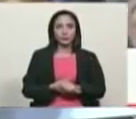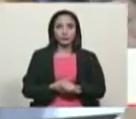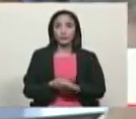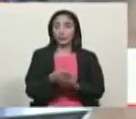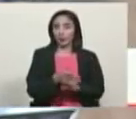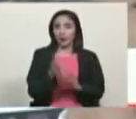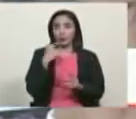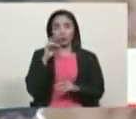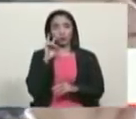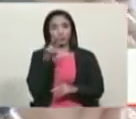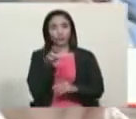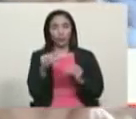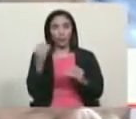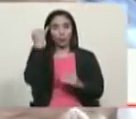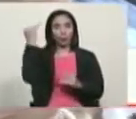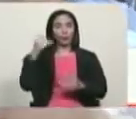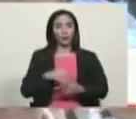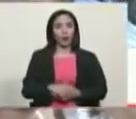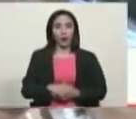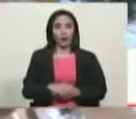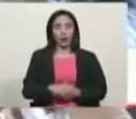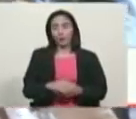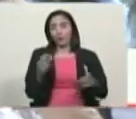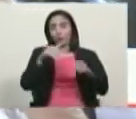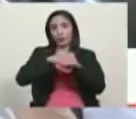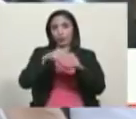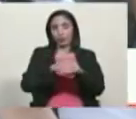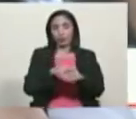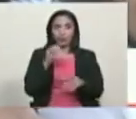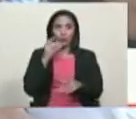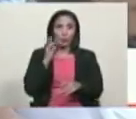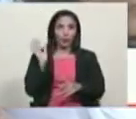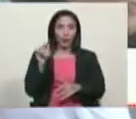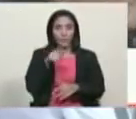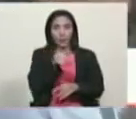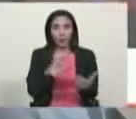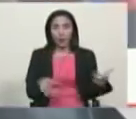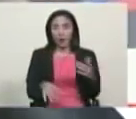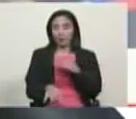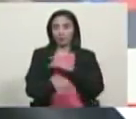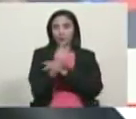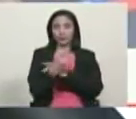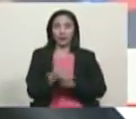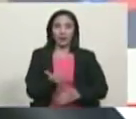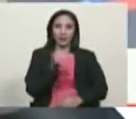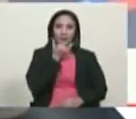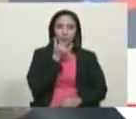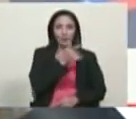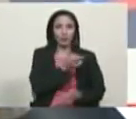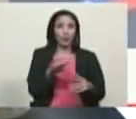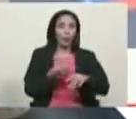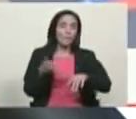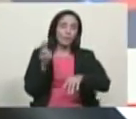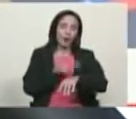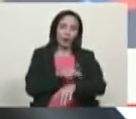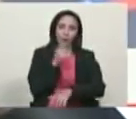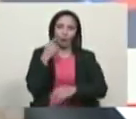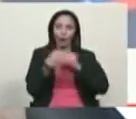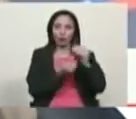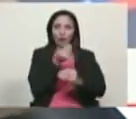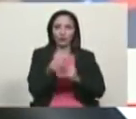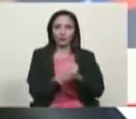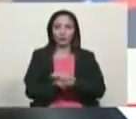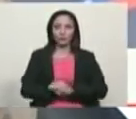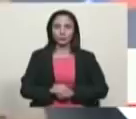desde el punto de vista eminentemente electoral, es una de tus grandes torpezas que te va a costar la